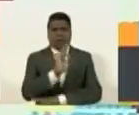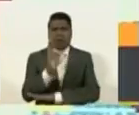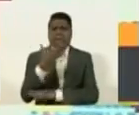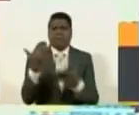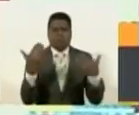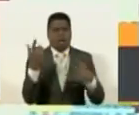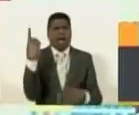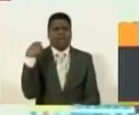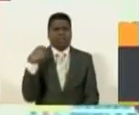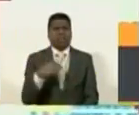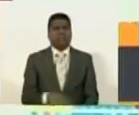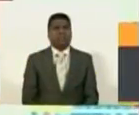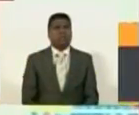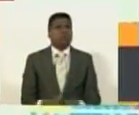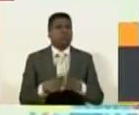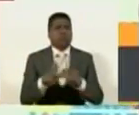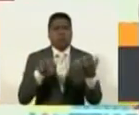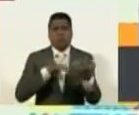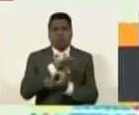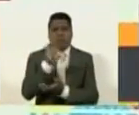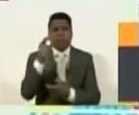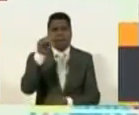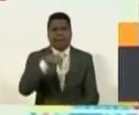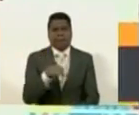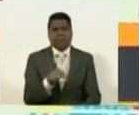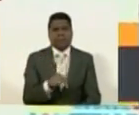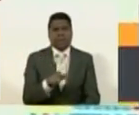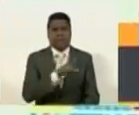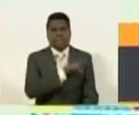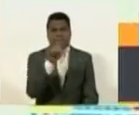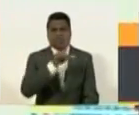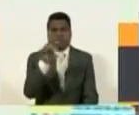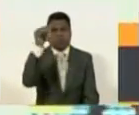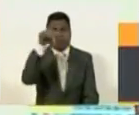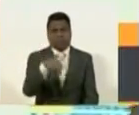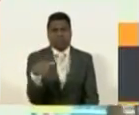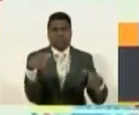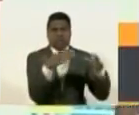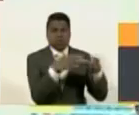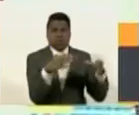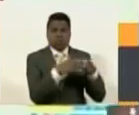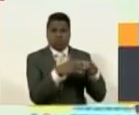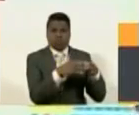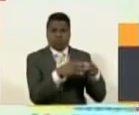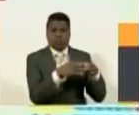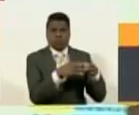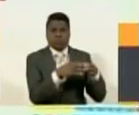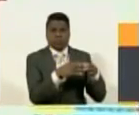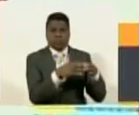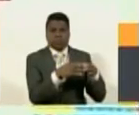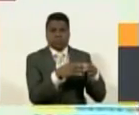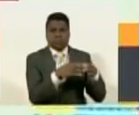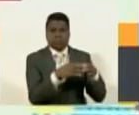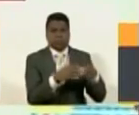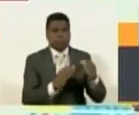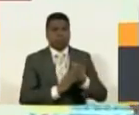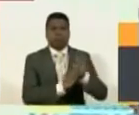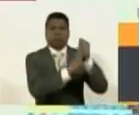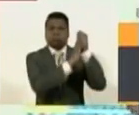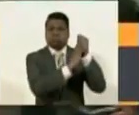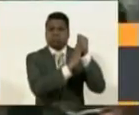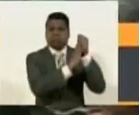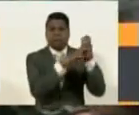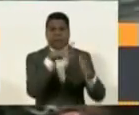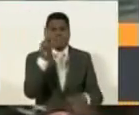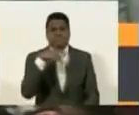Ayer a mediodía, y con todas las dificultades, aquí está el Partido Socialista Unido de Venezuela, vanguardia política de la Revolución